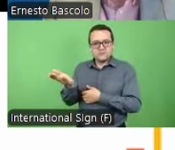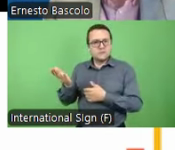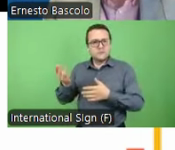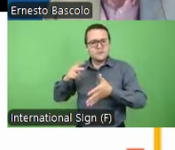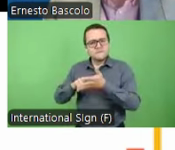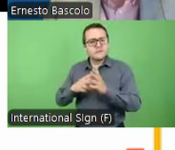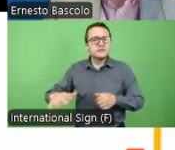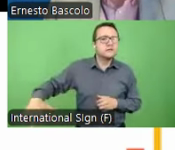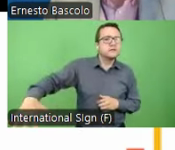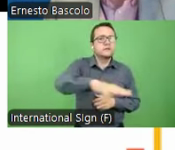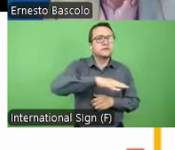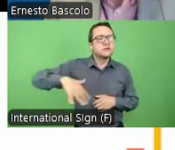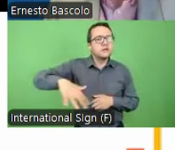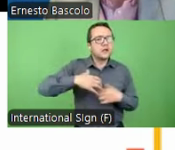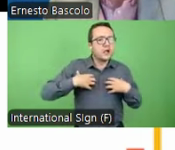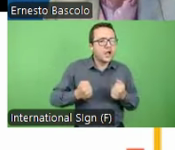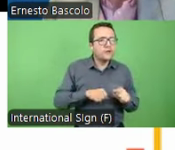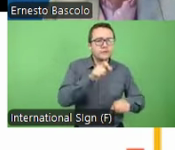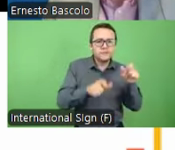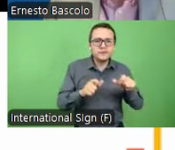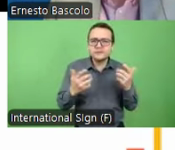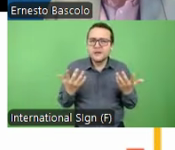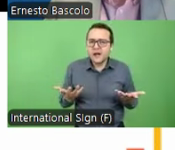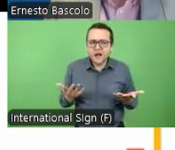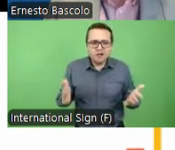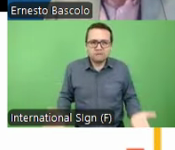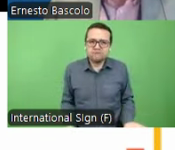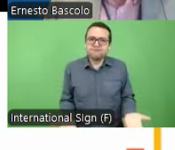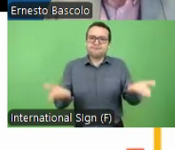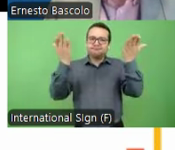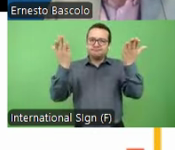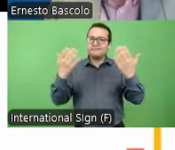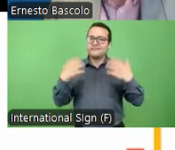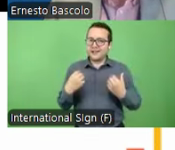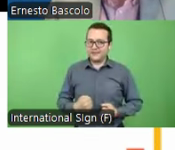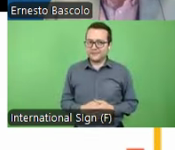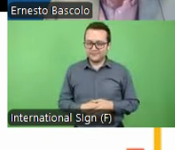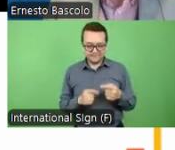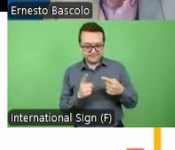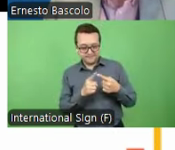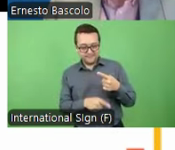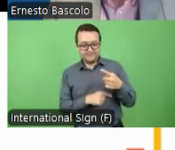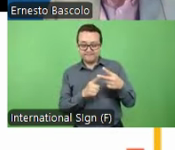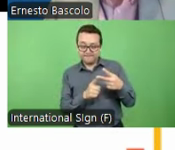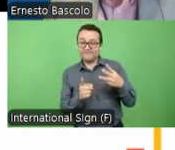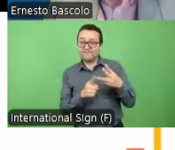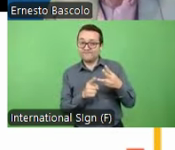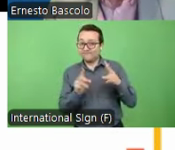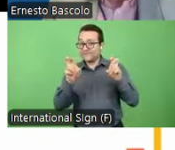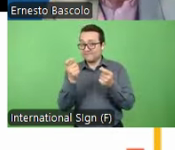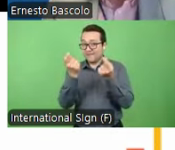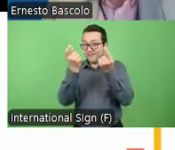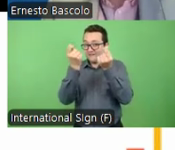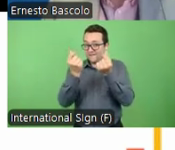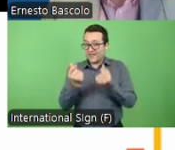salud de nuestra l'amélioration población. des En tercer conditions de lugar, santé de nos los populations. desafíos en términos Ensuite, nous del avons les financiamiento. défis liés au Esto